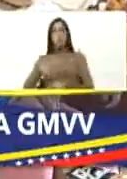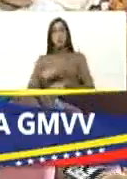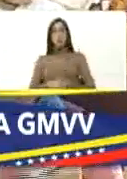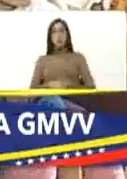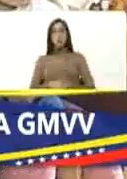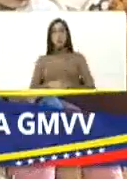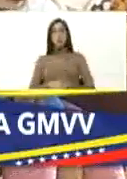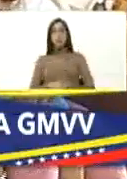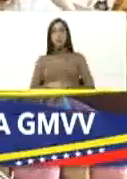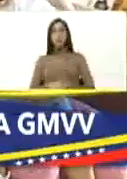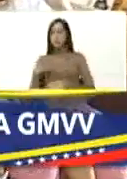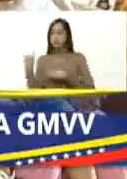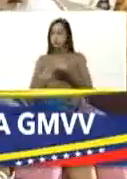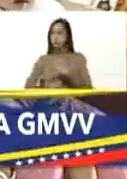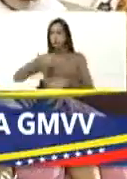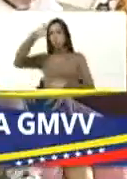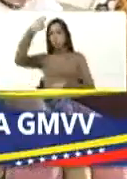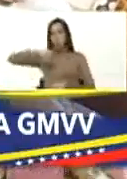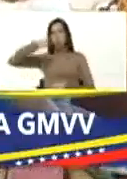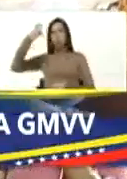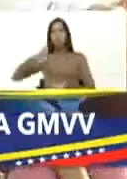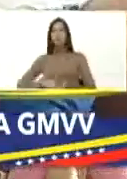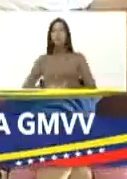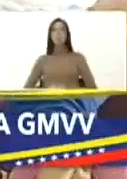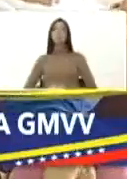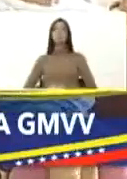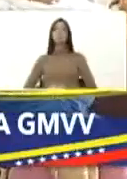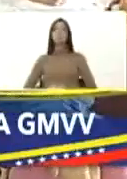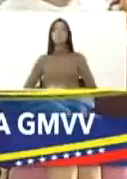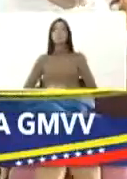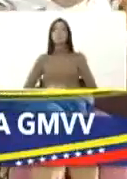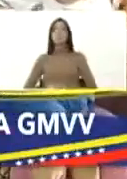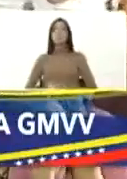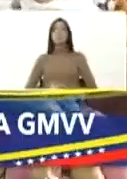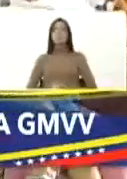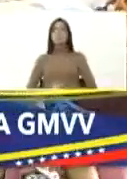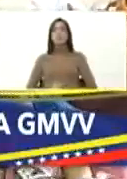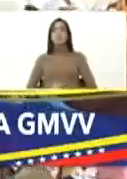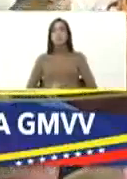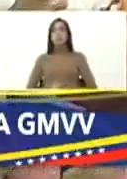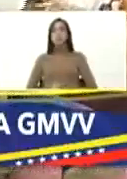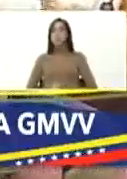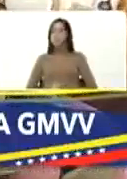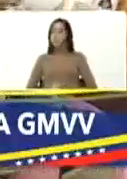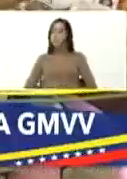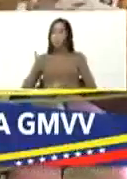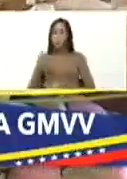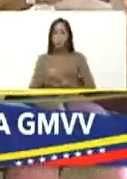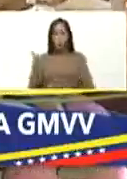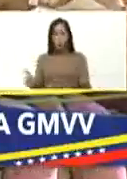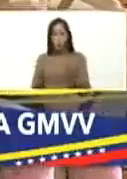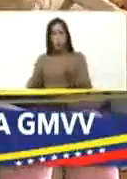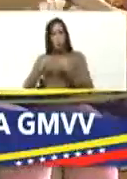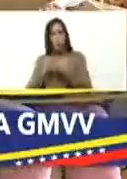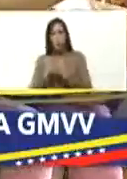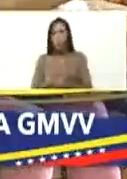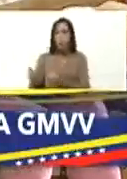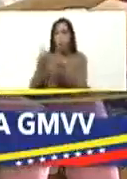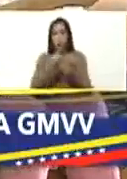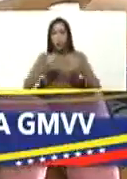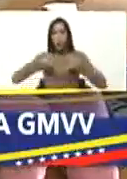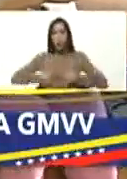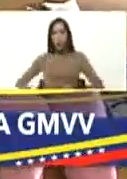qué desde las instituciones, que tiene con qué también, presidente, para salir adelante con una vivienda y educar a nuestros hijos